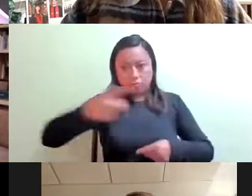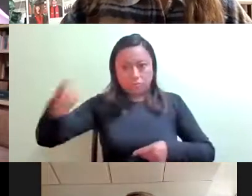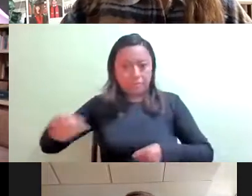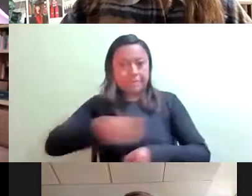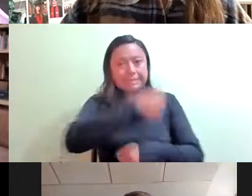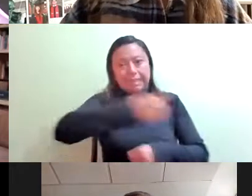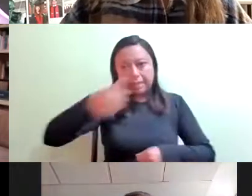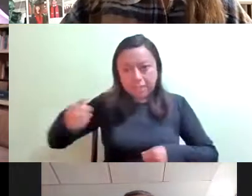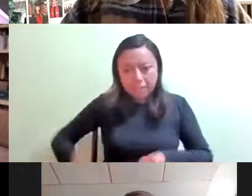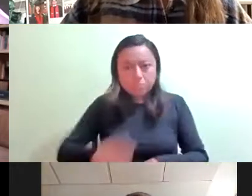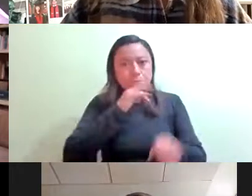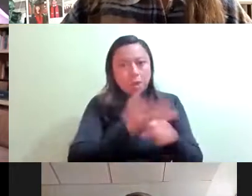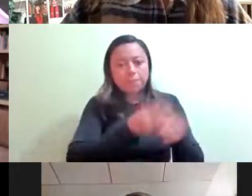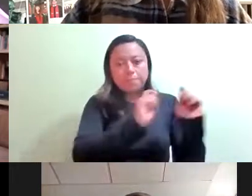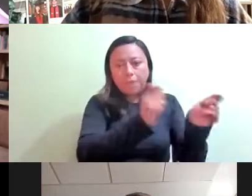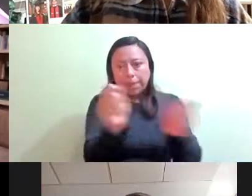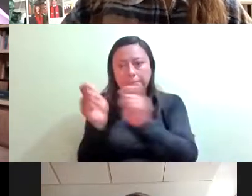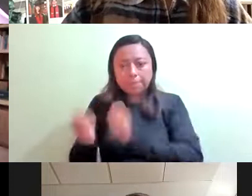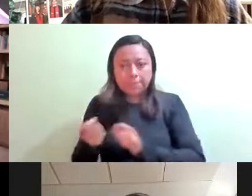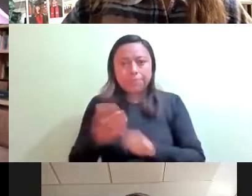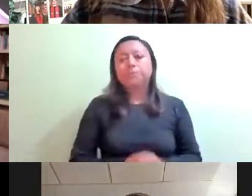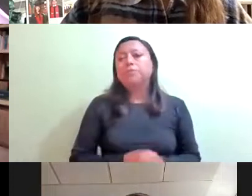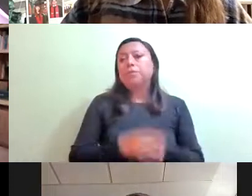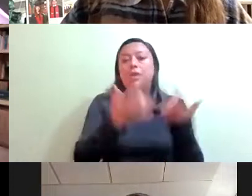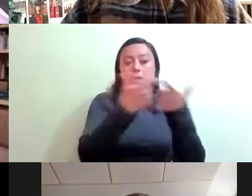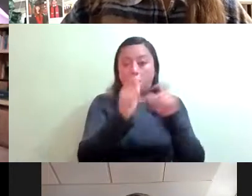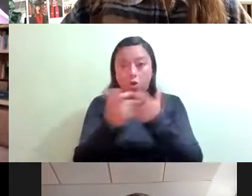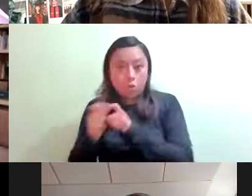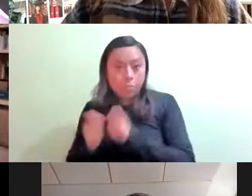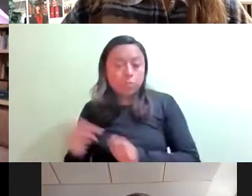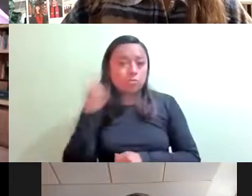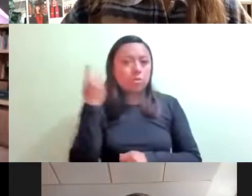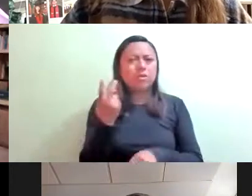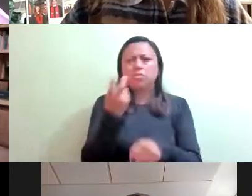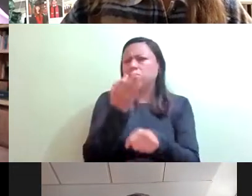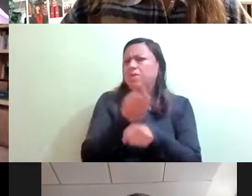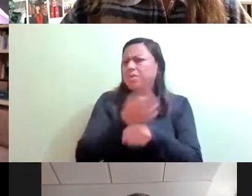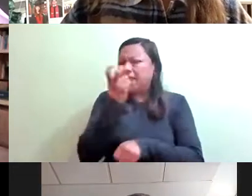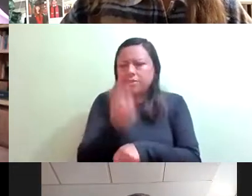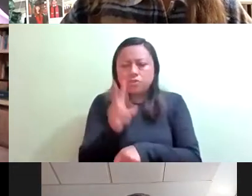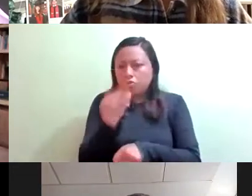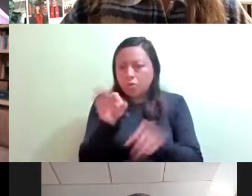se desdibujan los partidos. Esto para mí,